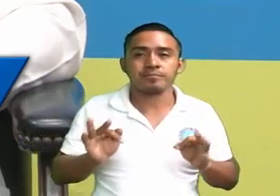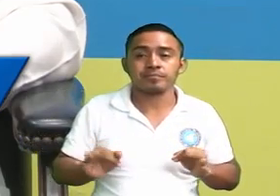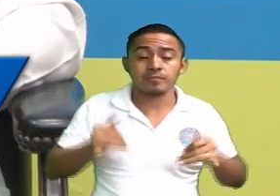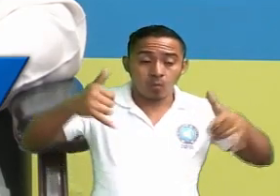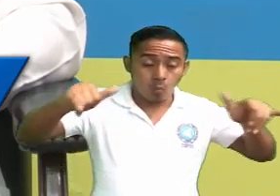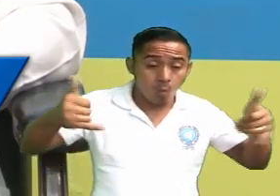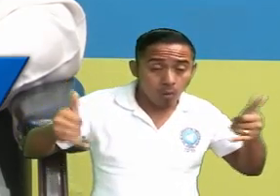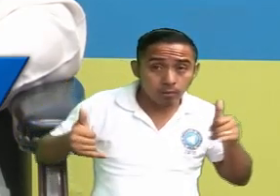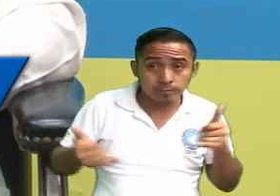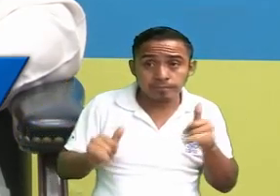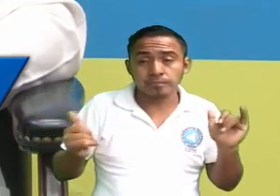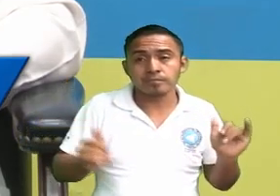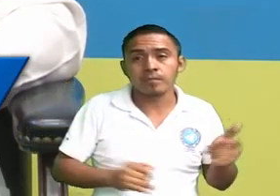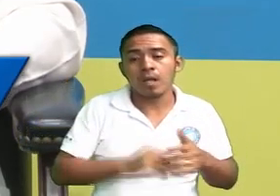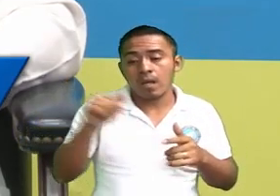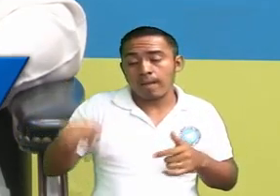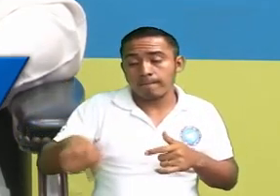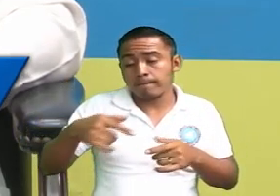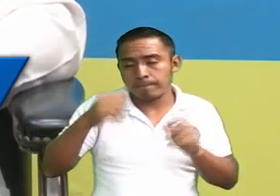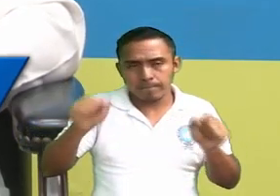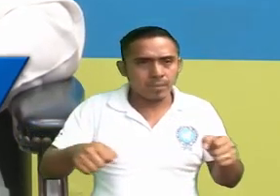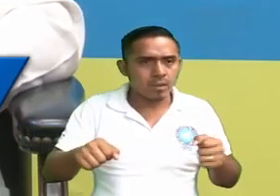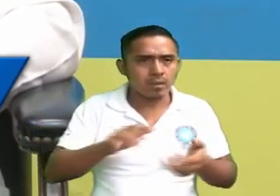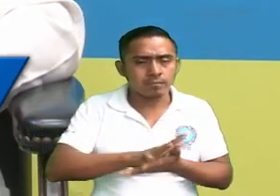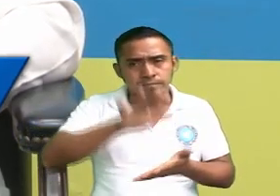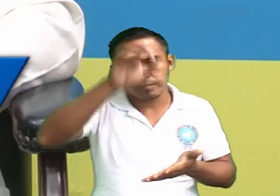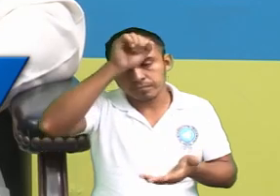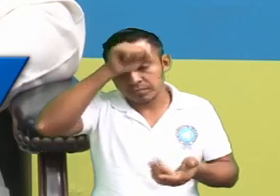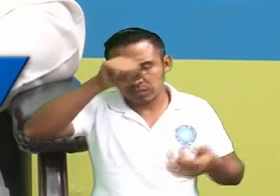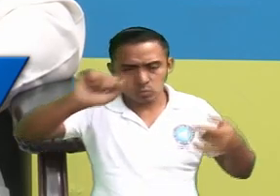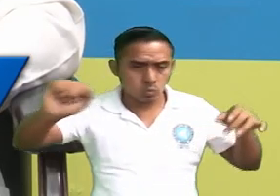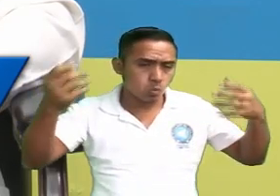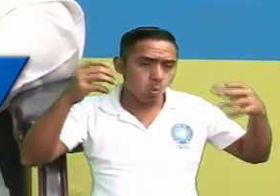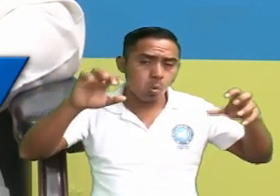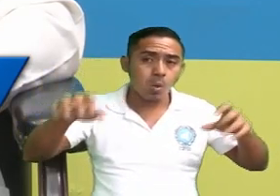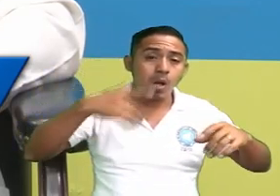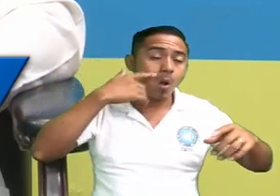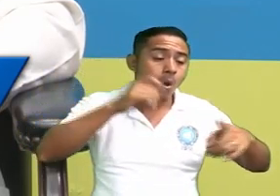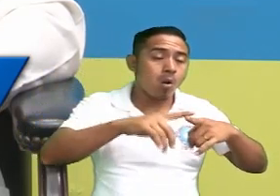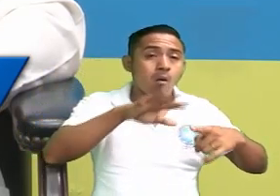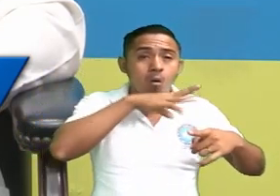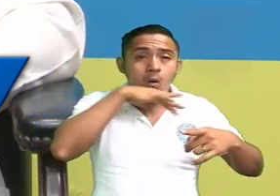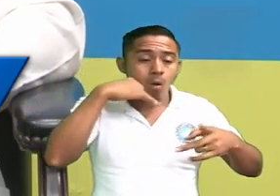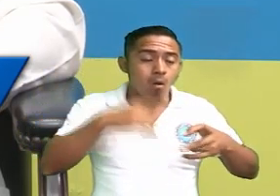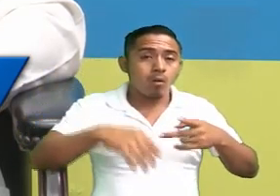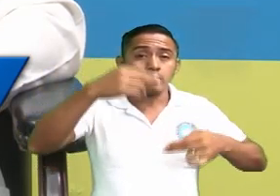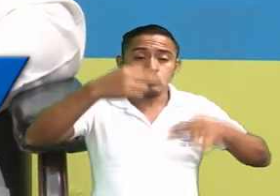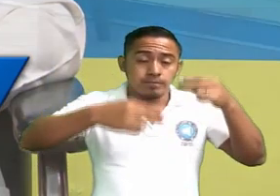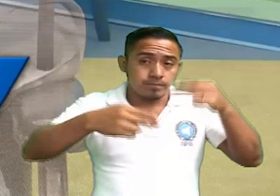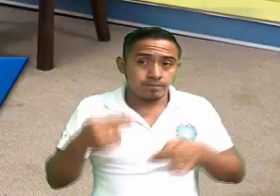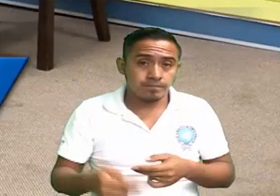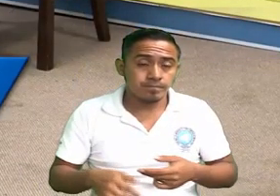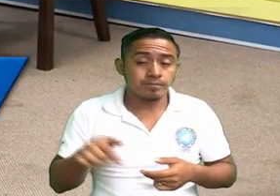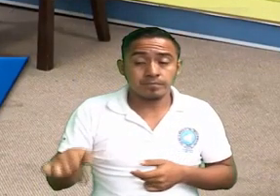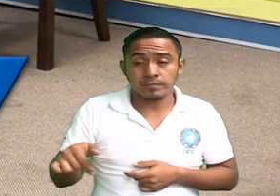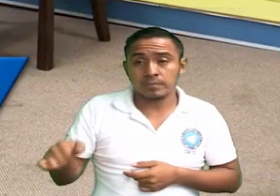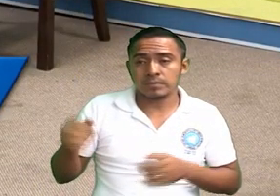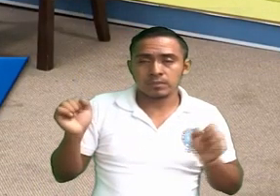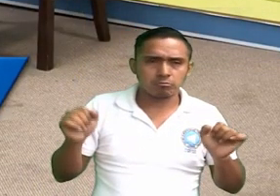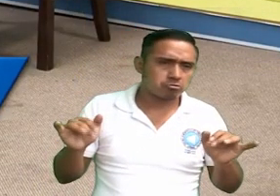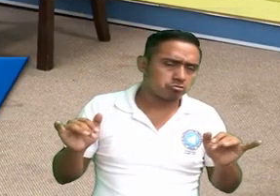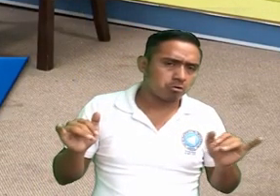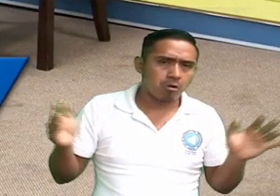enseñarle palabras, a decir papá, mamá, abuela, enseñarle palabras